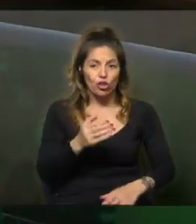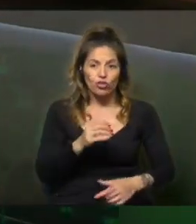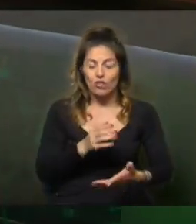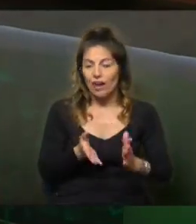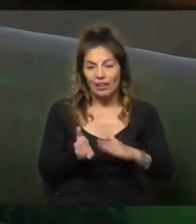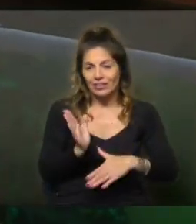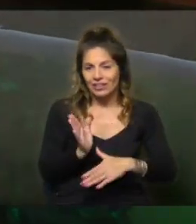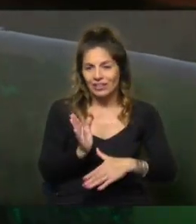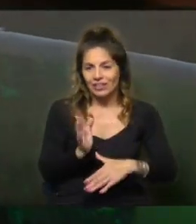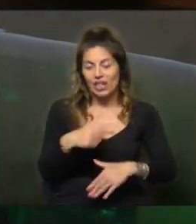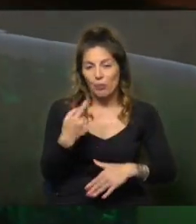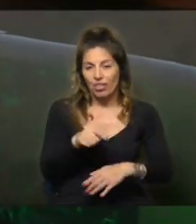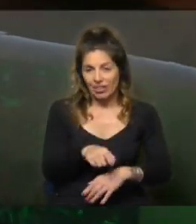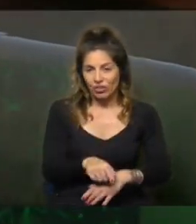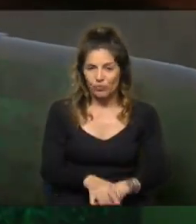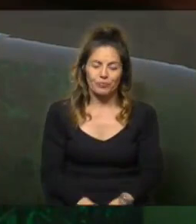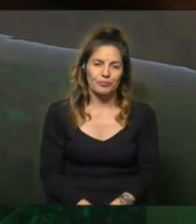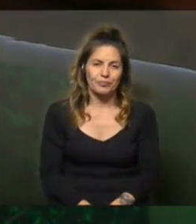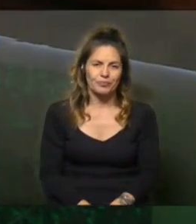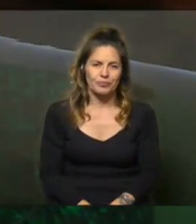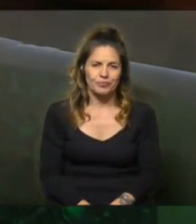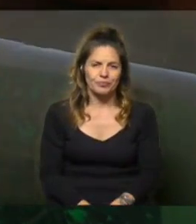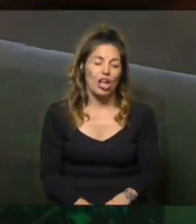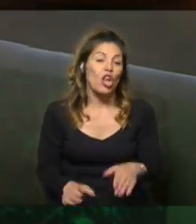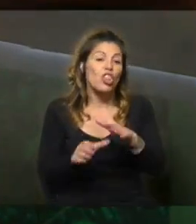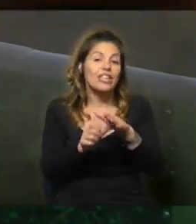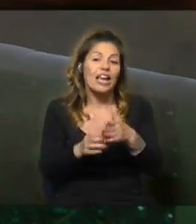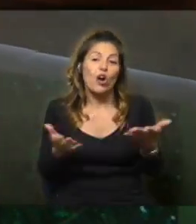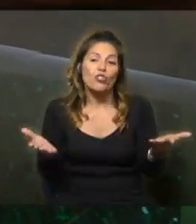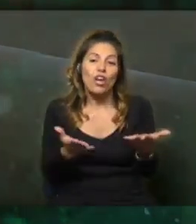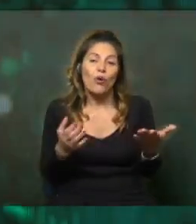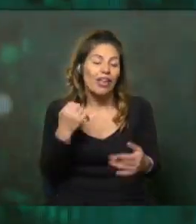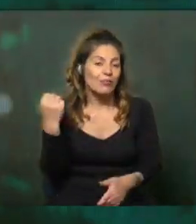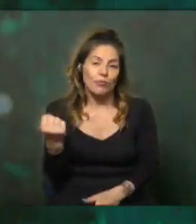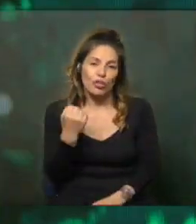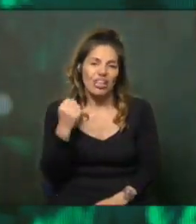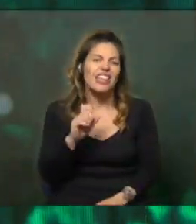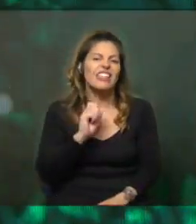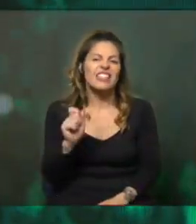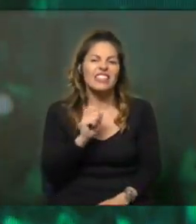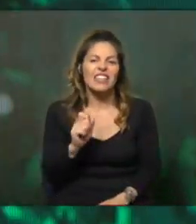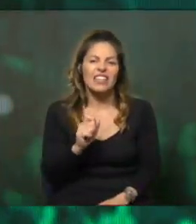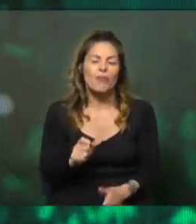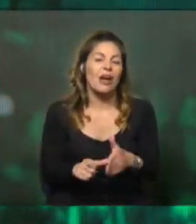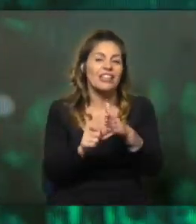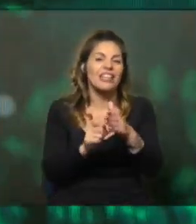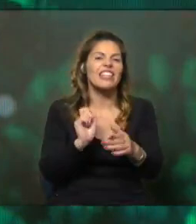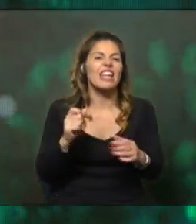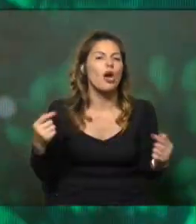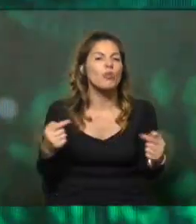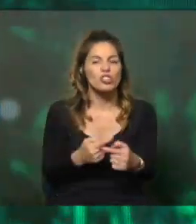un rato no Después de de esto los liderazgos ahora Van Van Van a ser muy importantes Quién va a tomar la posta Quién va a ser la